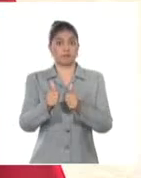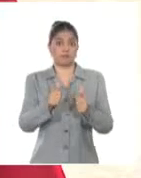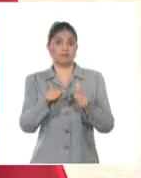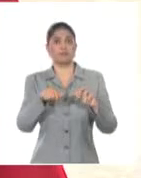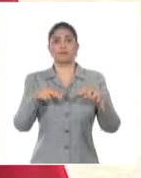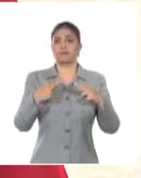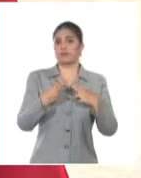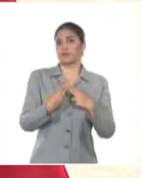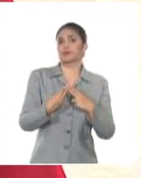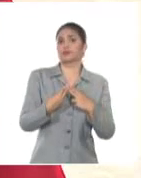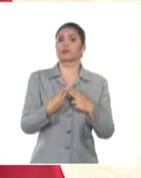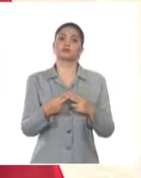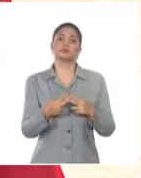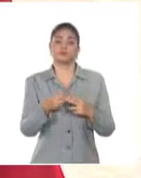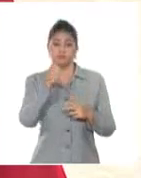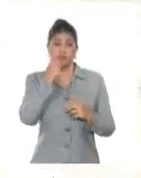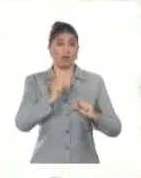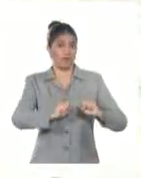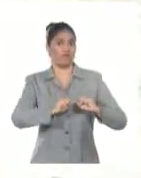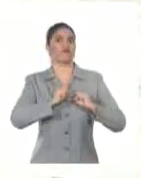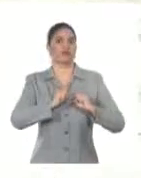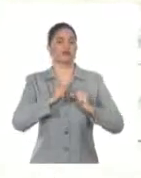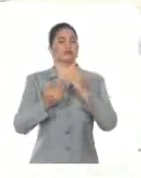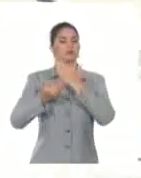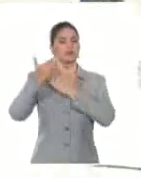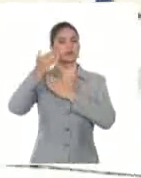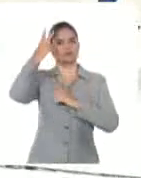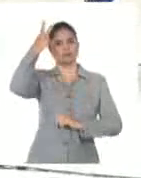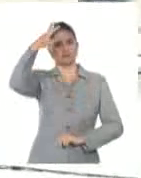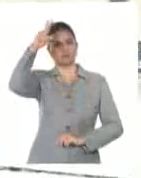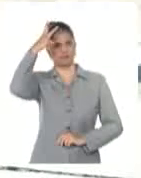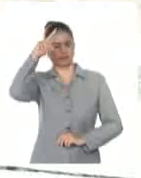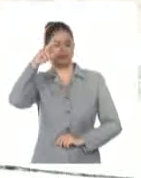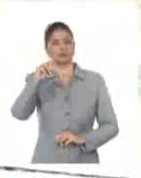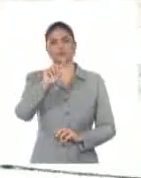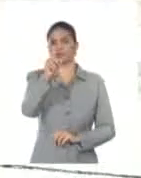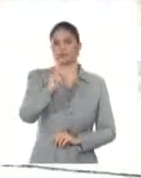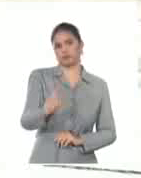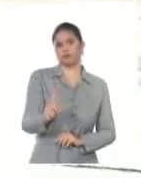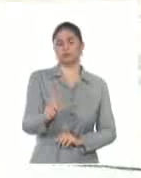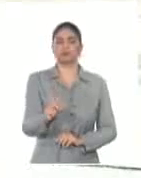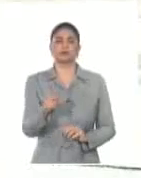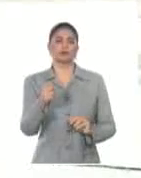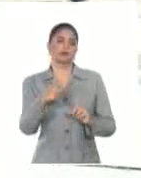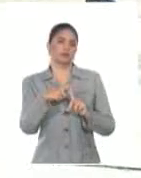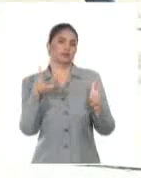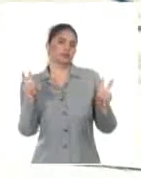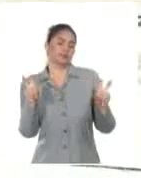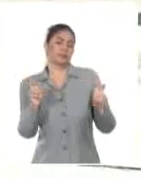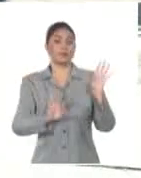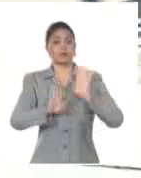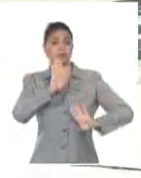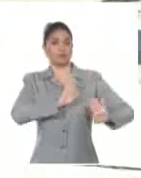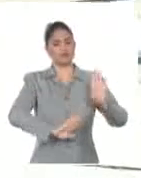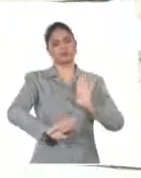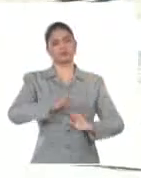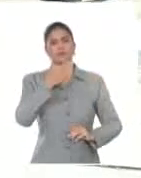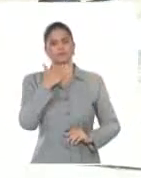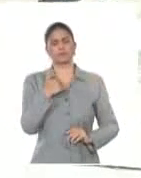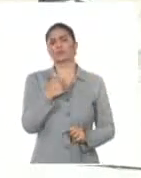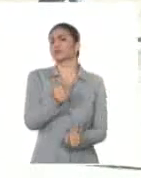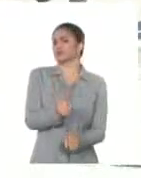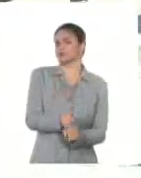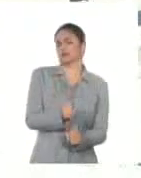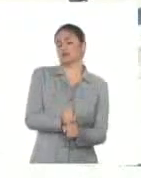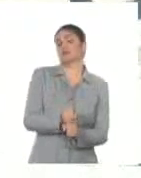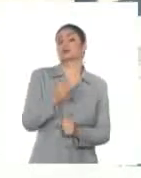que va a ser un poco más fuerte que el de México. Desde el punto de vista defensivo, que es quizás tu principal fuerza, ¿cómo ha sido el trabajo ahí alrededor de la